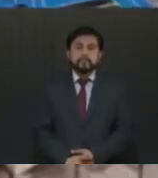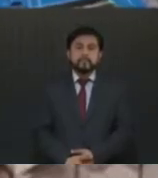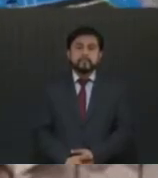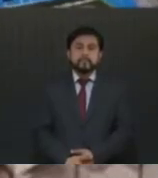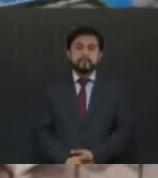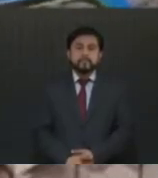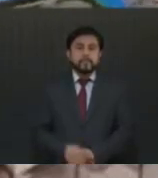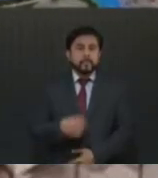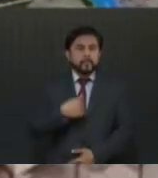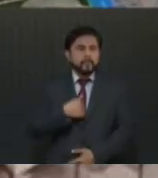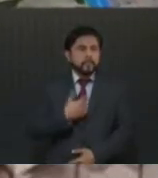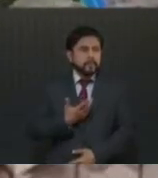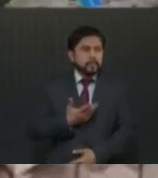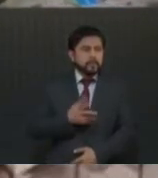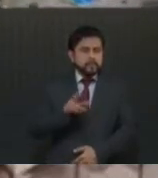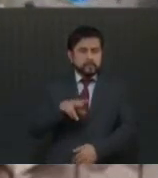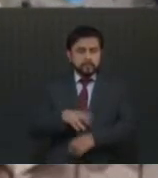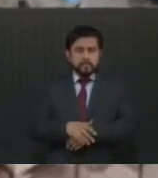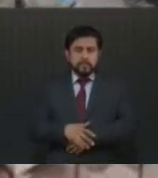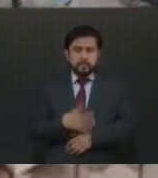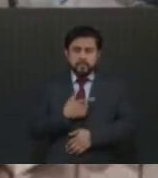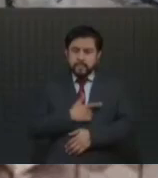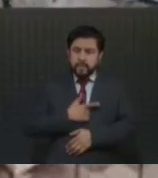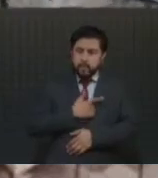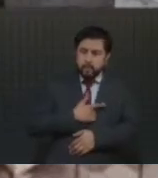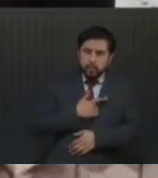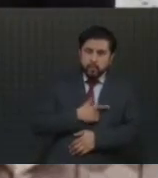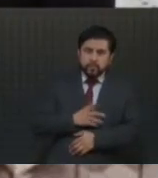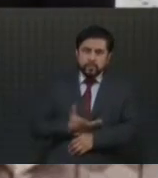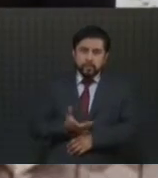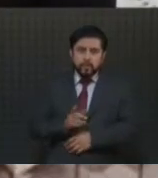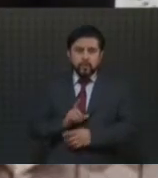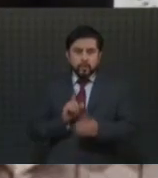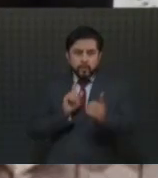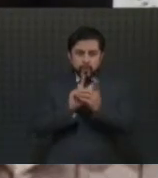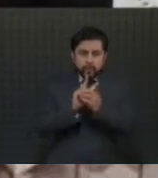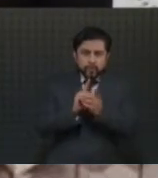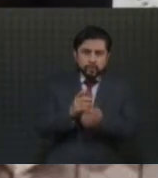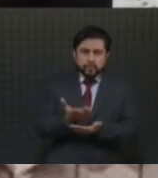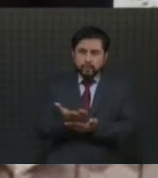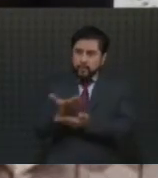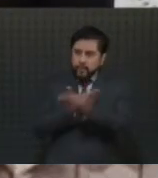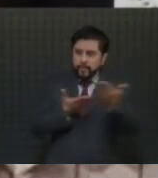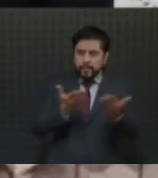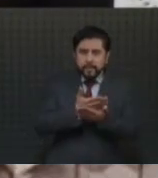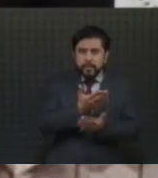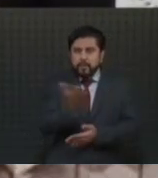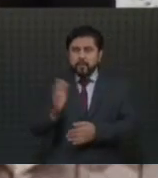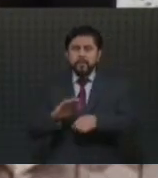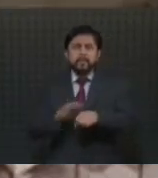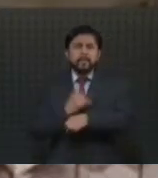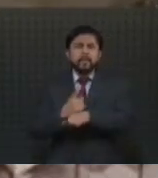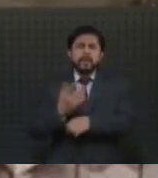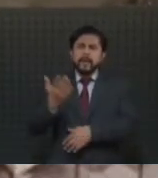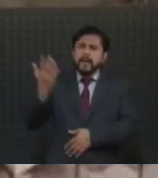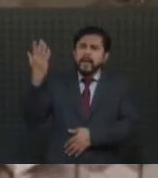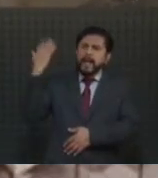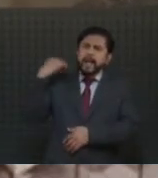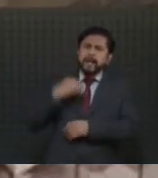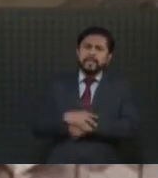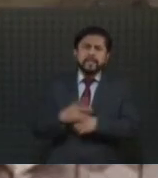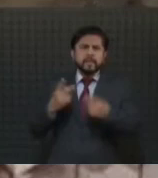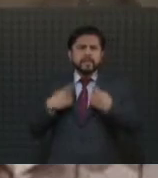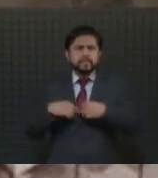Me da mucho gusto estar con ustedes porque hoy ya inician las obras de una demanda histórica de todos los que